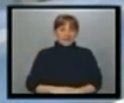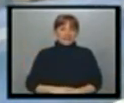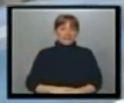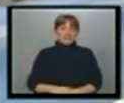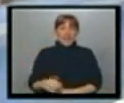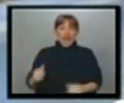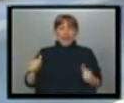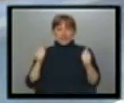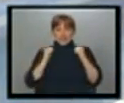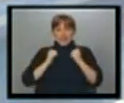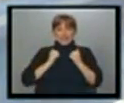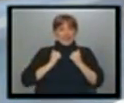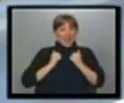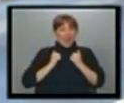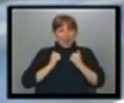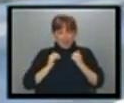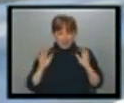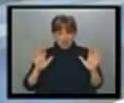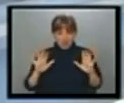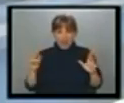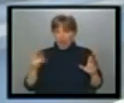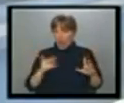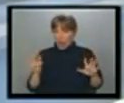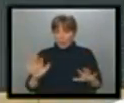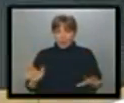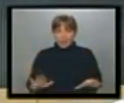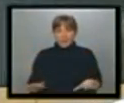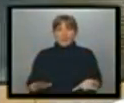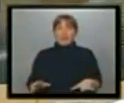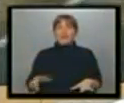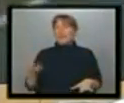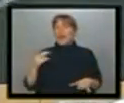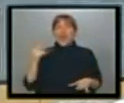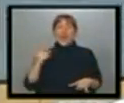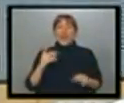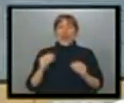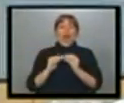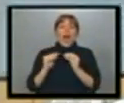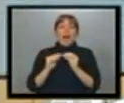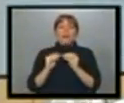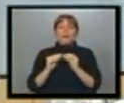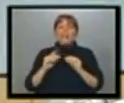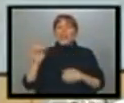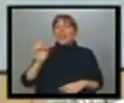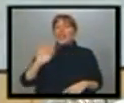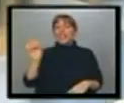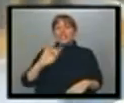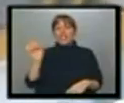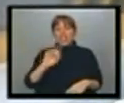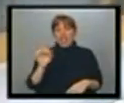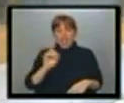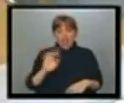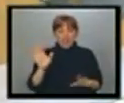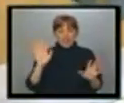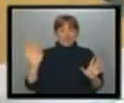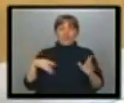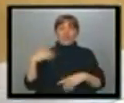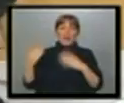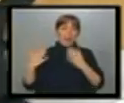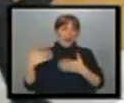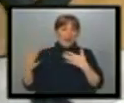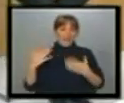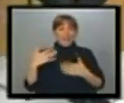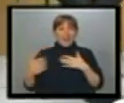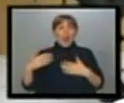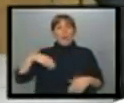para... Aparte da la sensación como que vienen bien preparados. Pero Daniel, no eran amigos, eran amigos circunstanciales. Bueno, la polémica viene después, porque